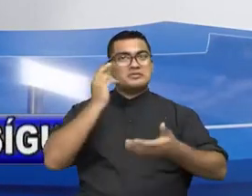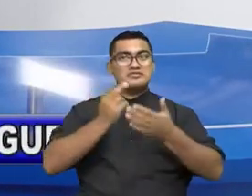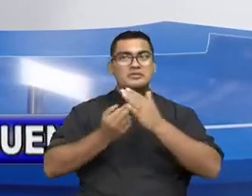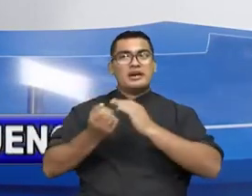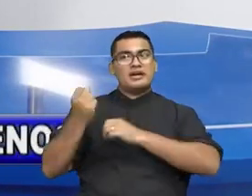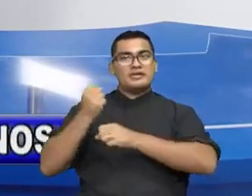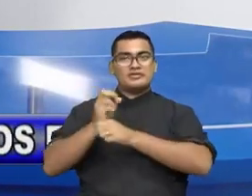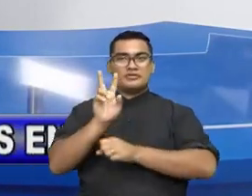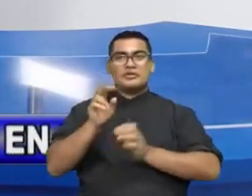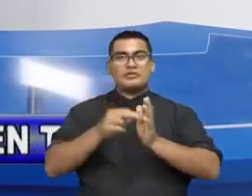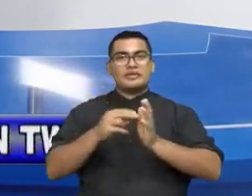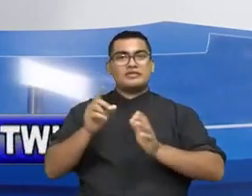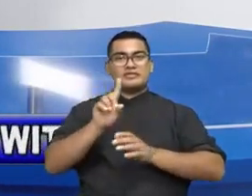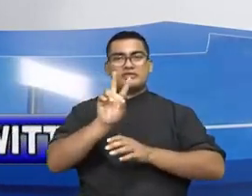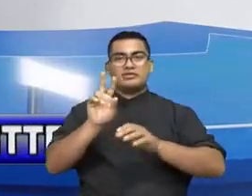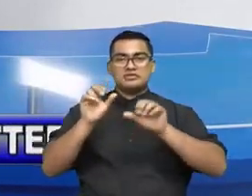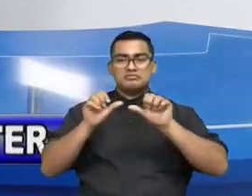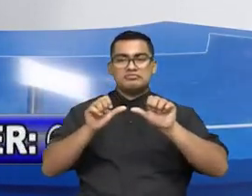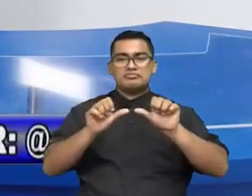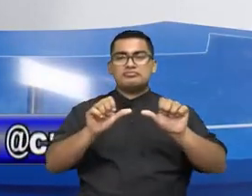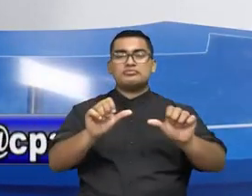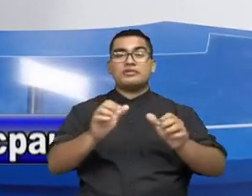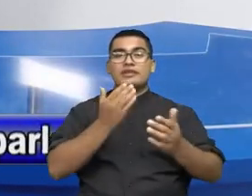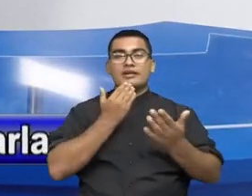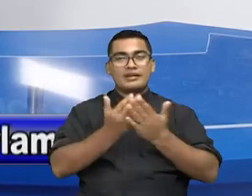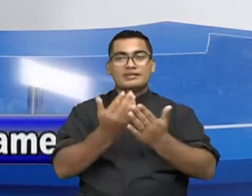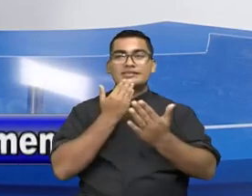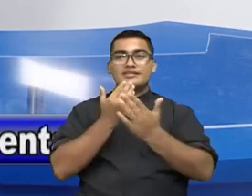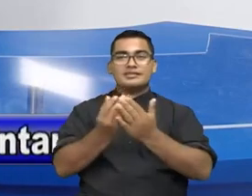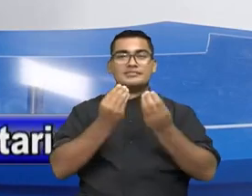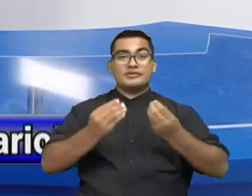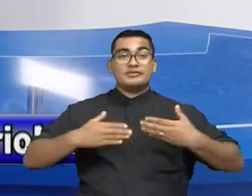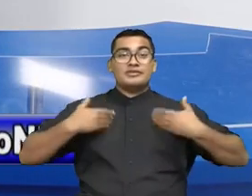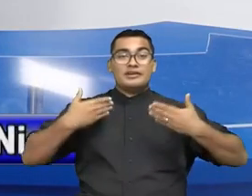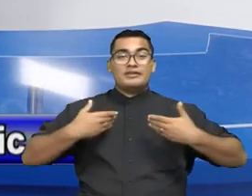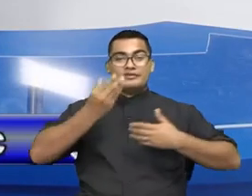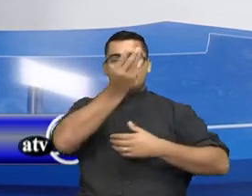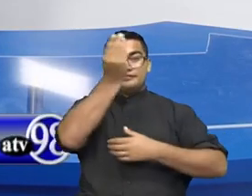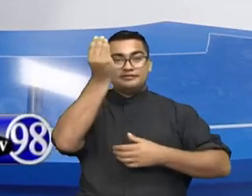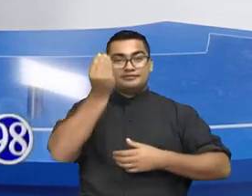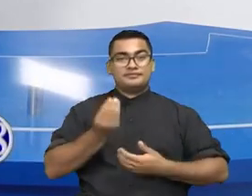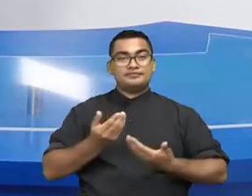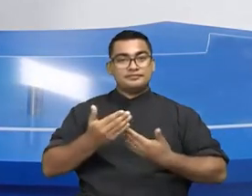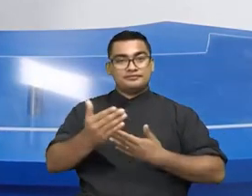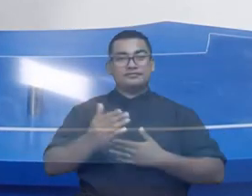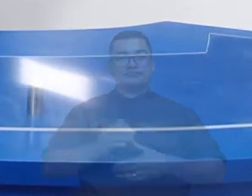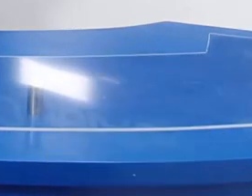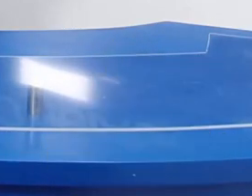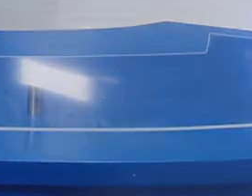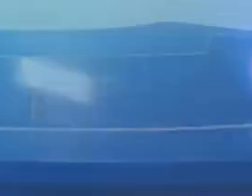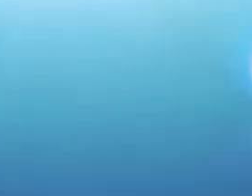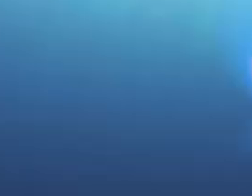2012, acción que llena de mucha gratitud y entusiasmo a los futuros bachilleres. Veamos.